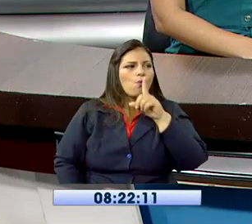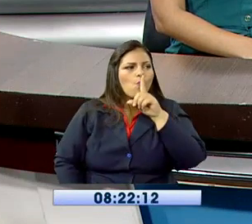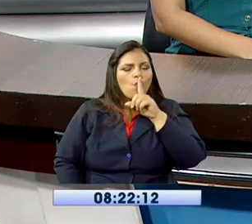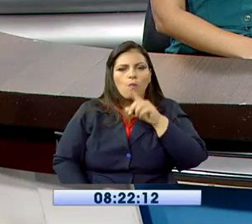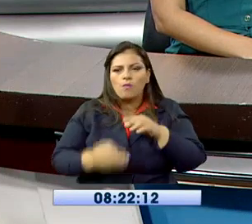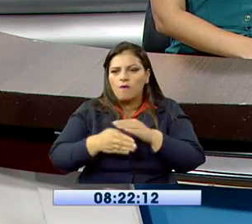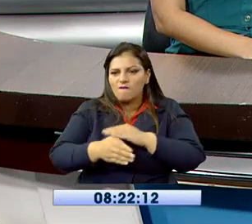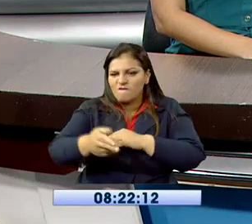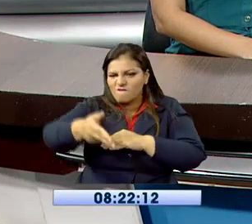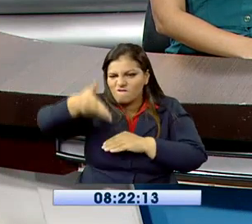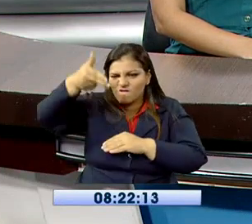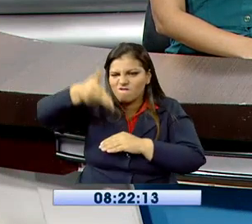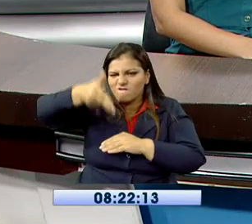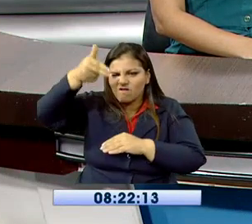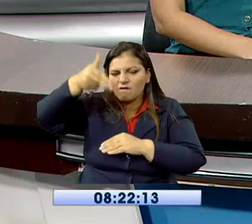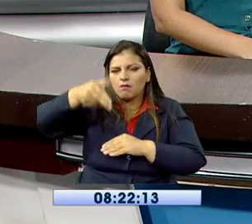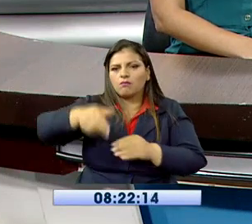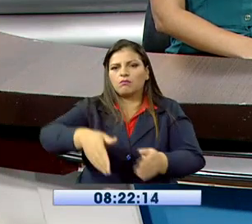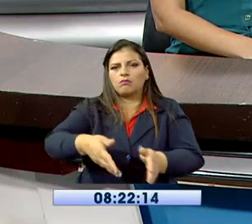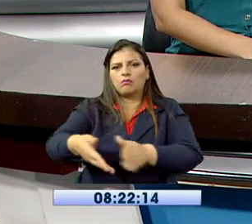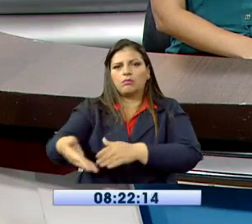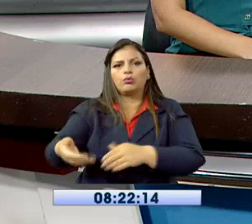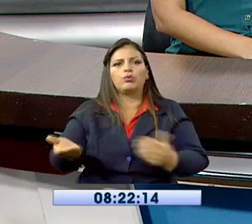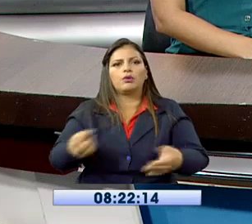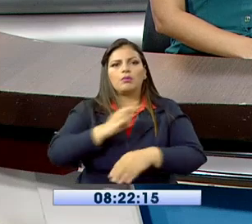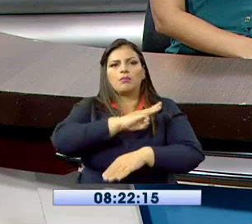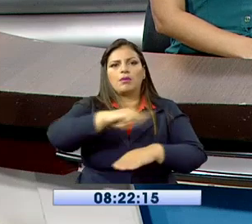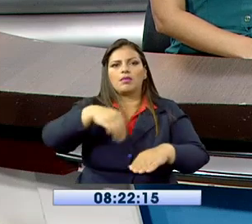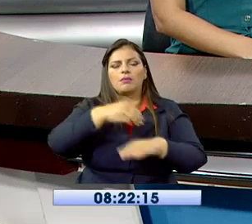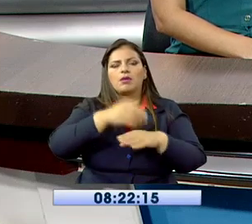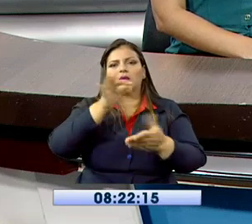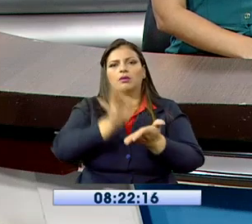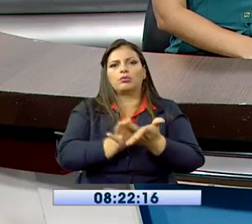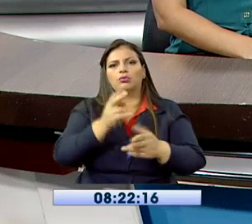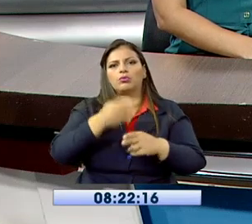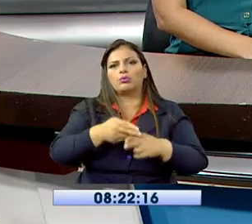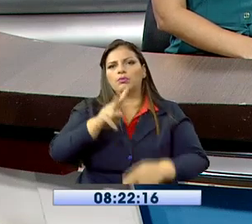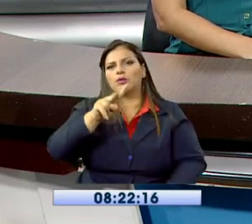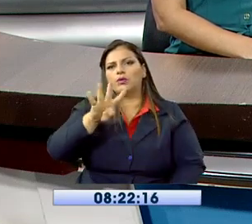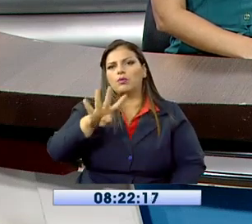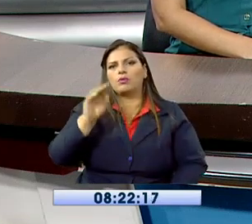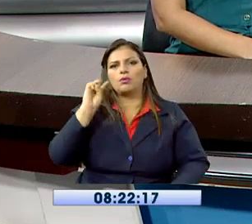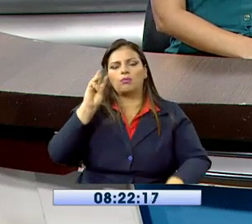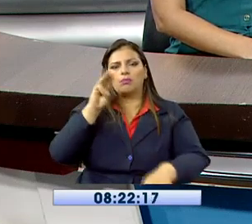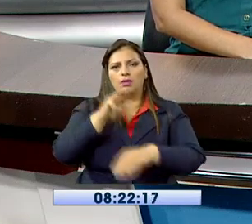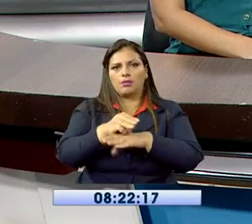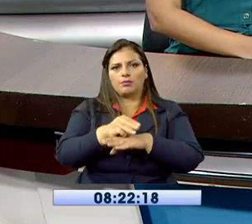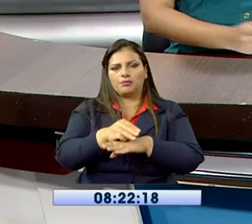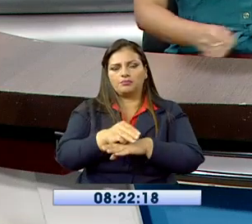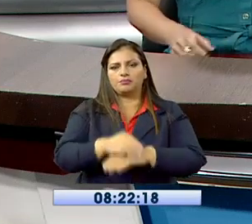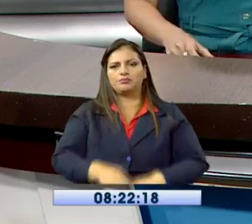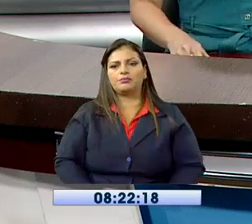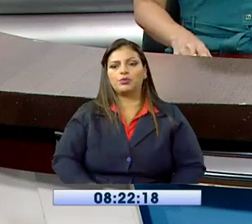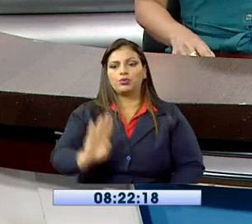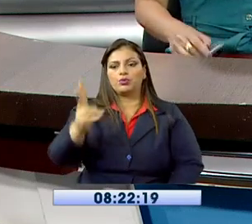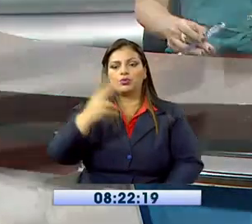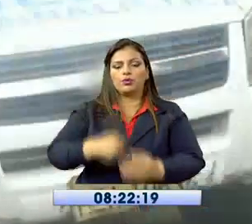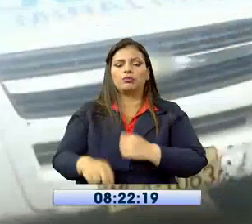Mayo, perteneciente a la provincia de Manabí. Los cuerpos fueron hallados por los hijos de las víctimas.